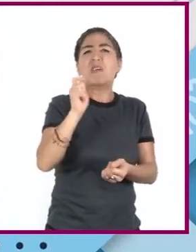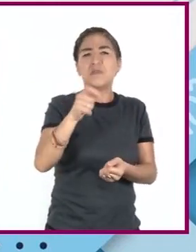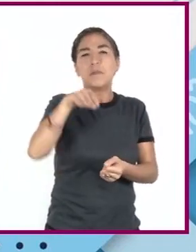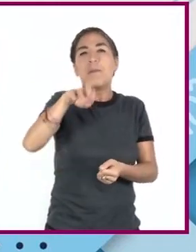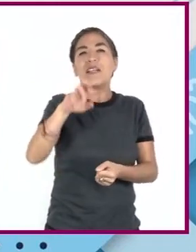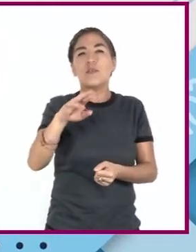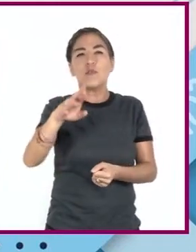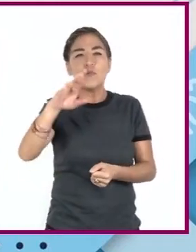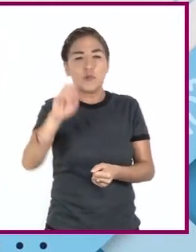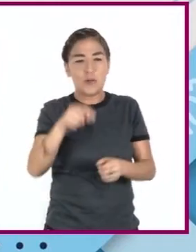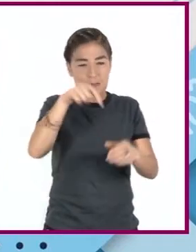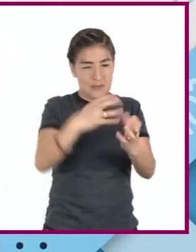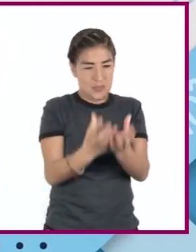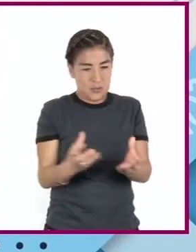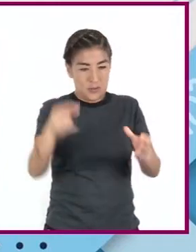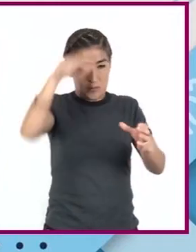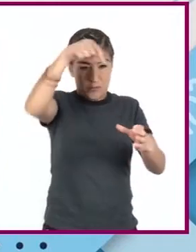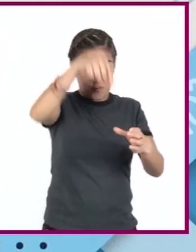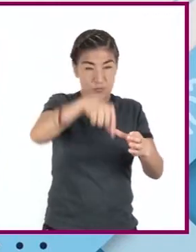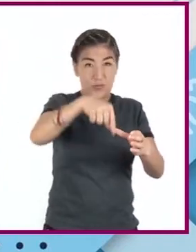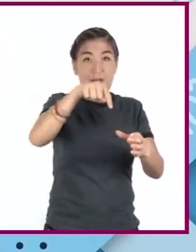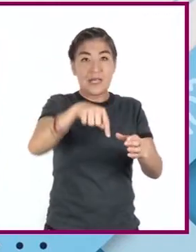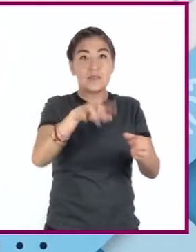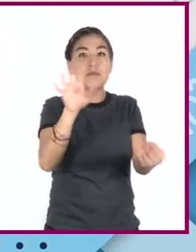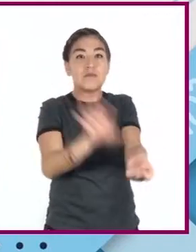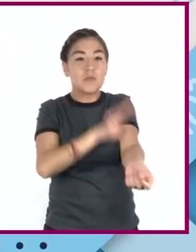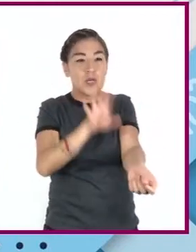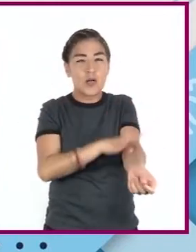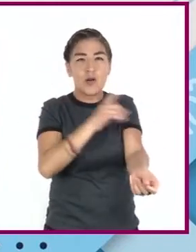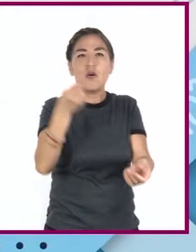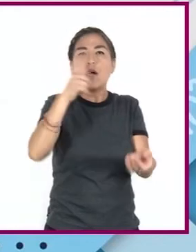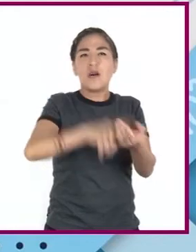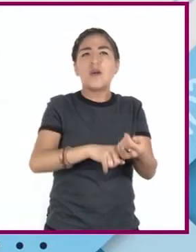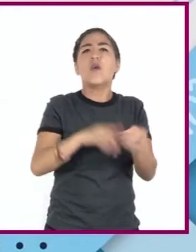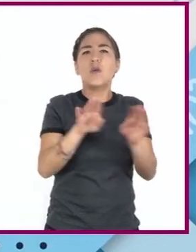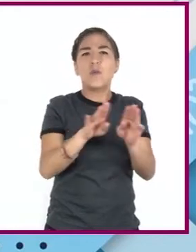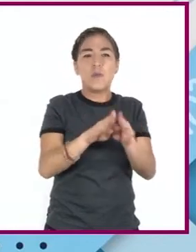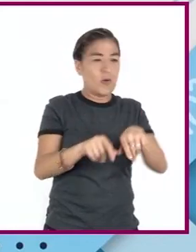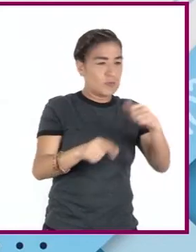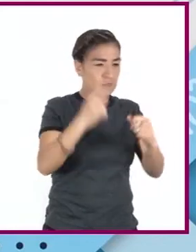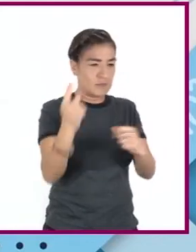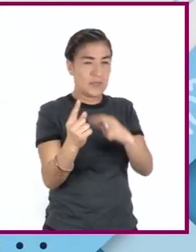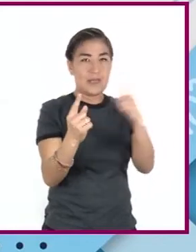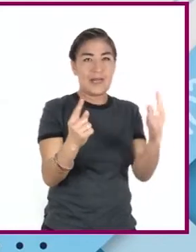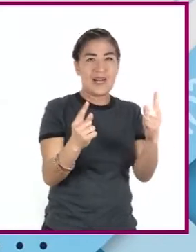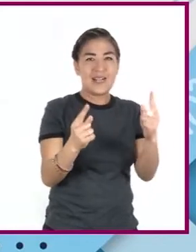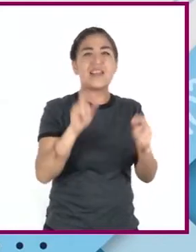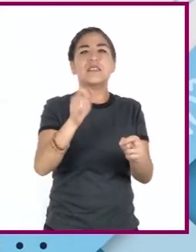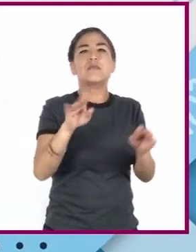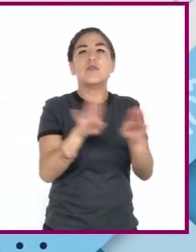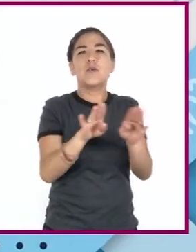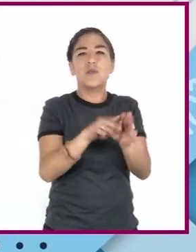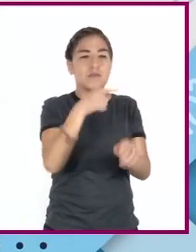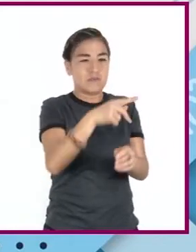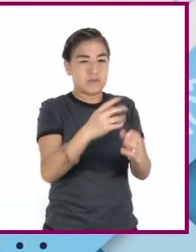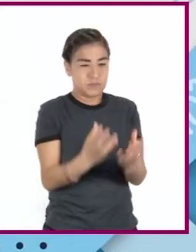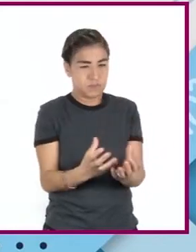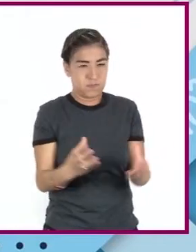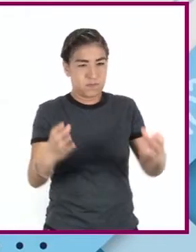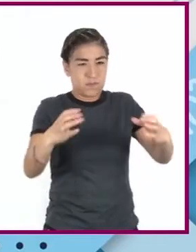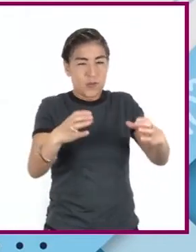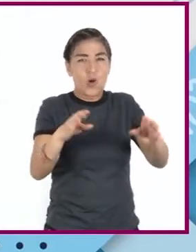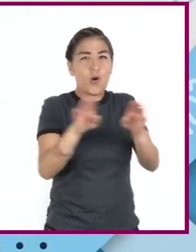alambres conductores a una batería. Uno de los alambres lo sumergía en el mercurio y el otro pendía verticalmente sobre el recipiente